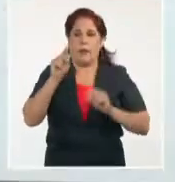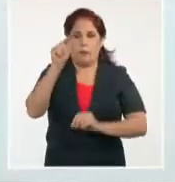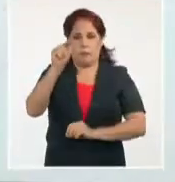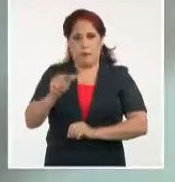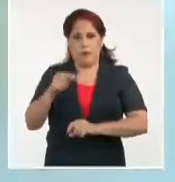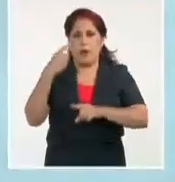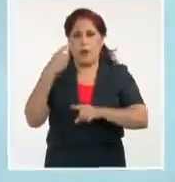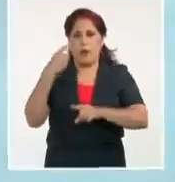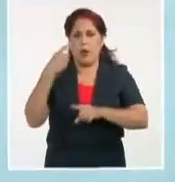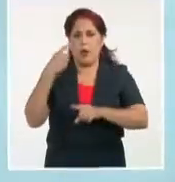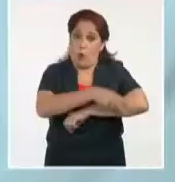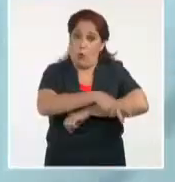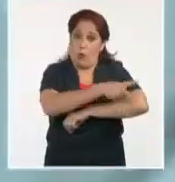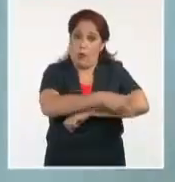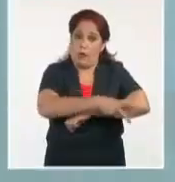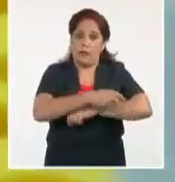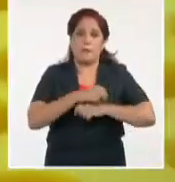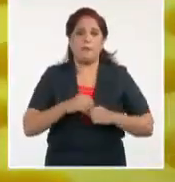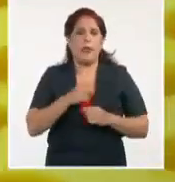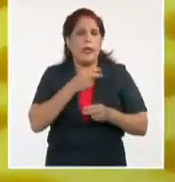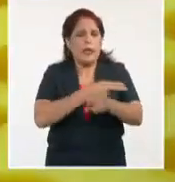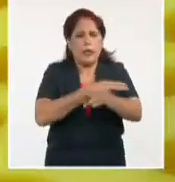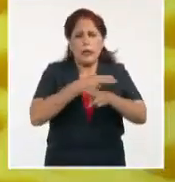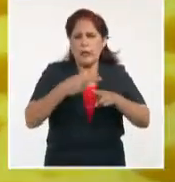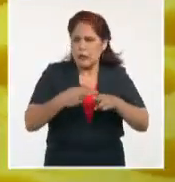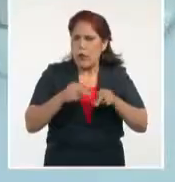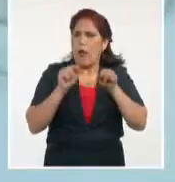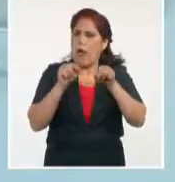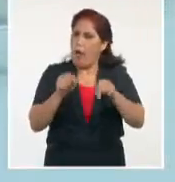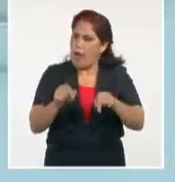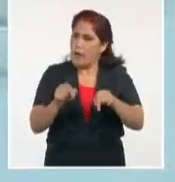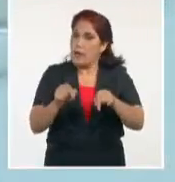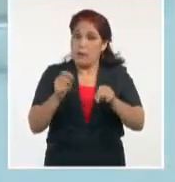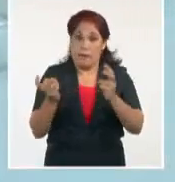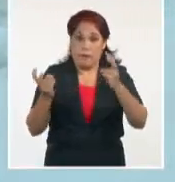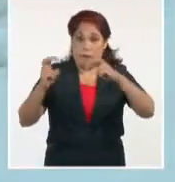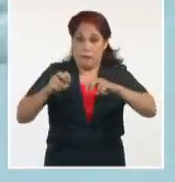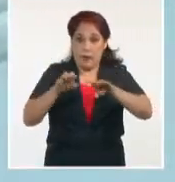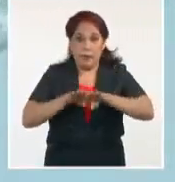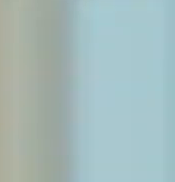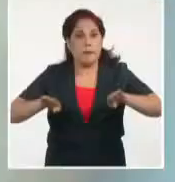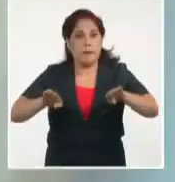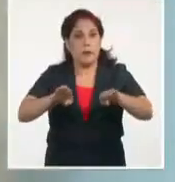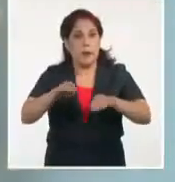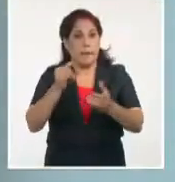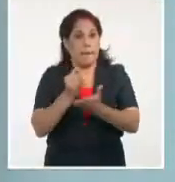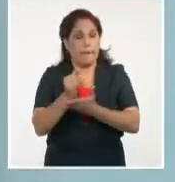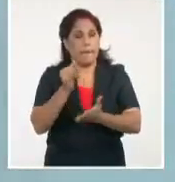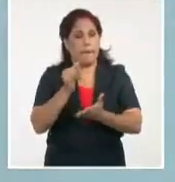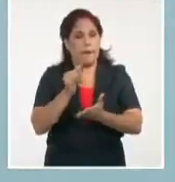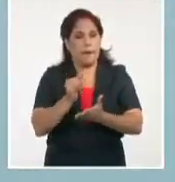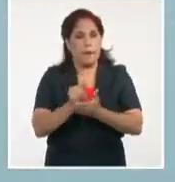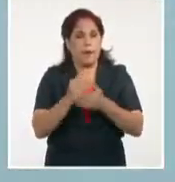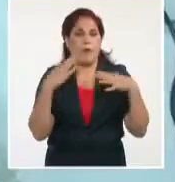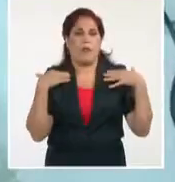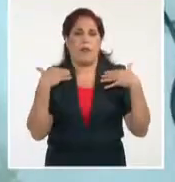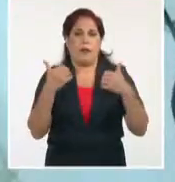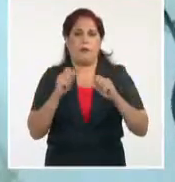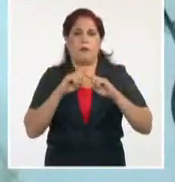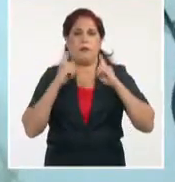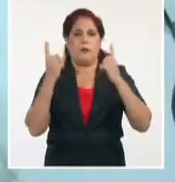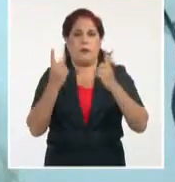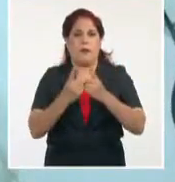mundo. Historia y presente comparecerán en la mesa redonda de este miércoles su directora general